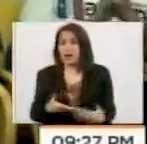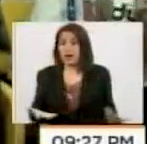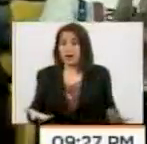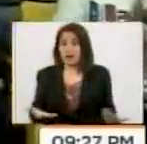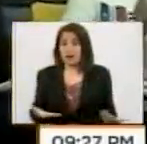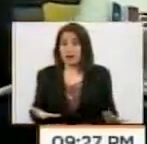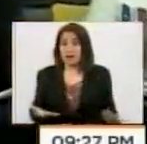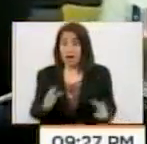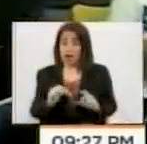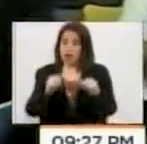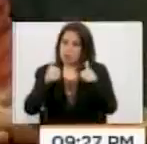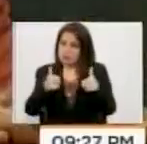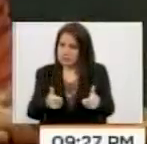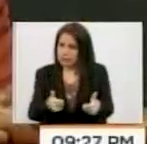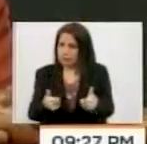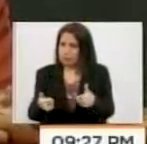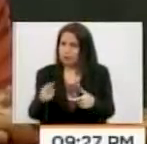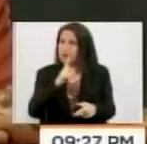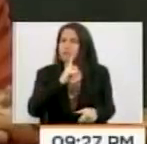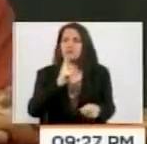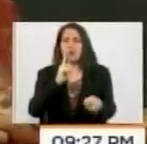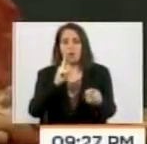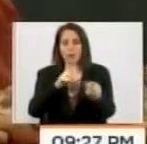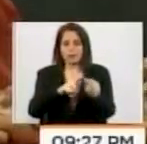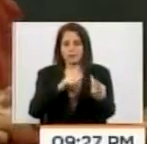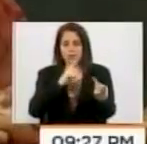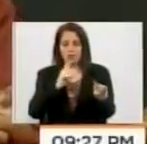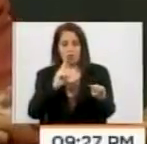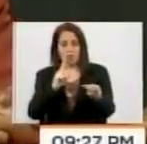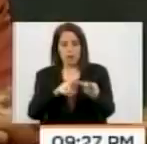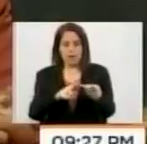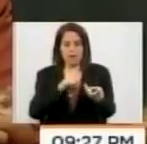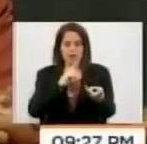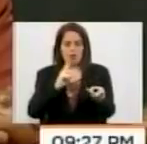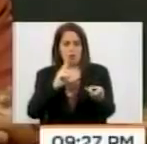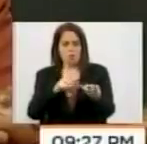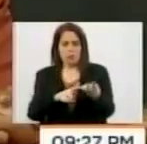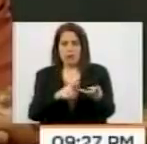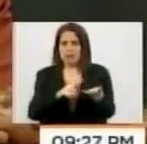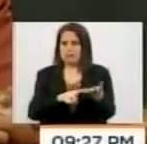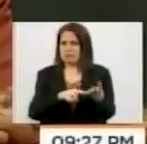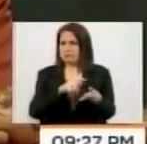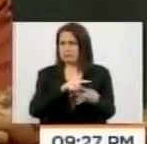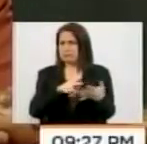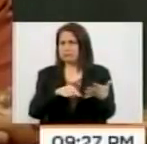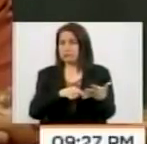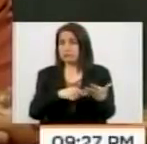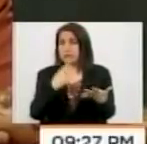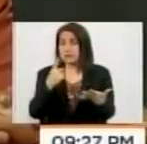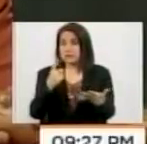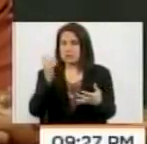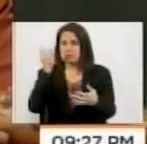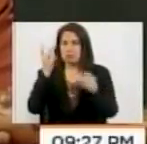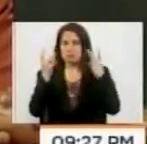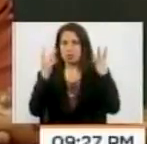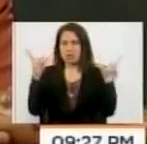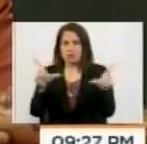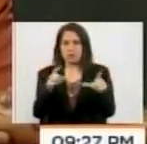Y empezamos a conjugar nombres. No me acuerdo qué nombres teníamos. Pero al final yo le